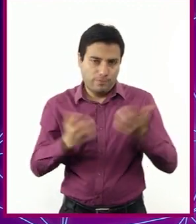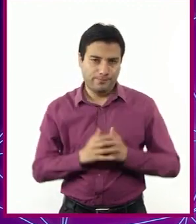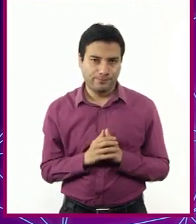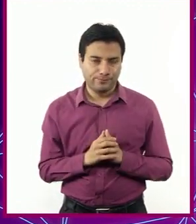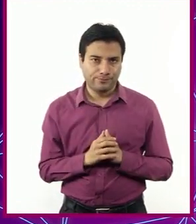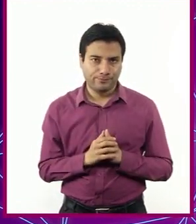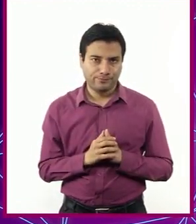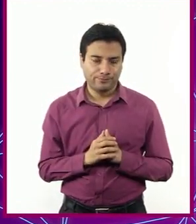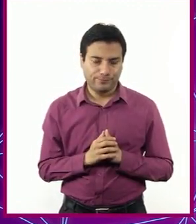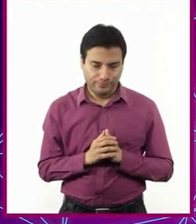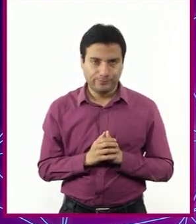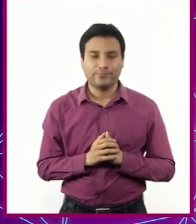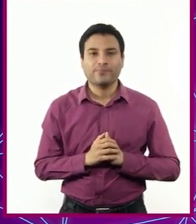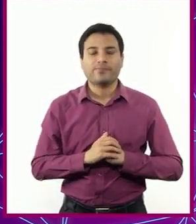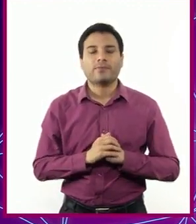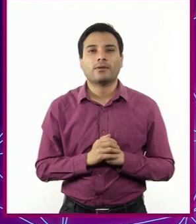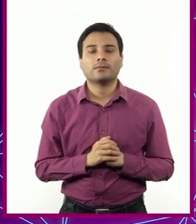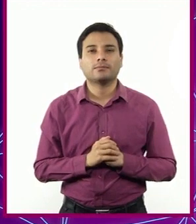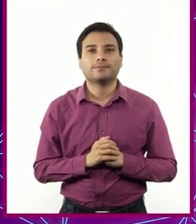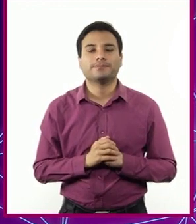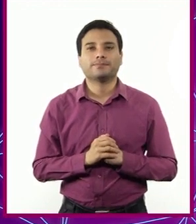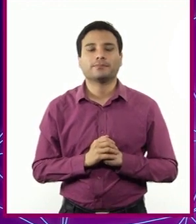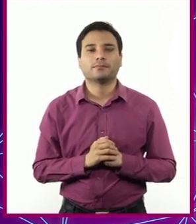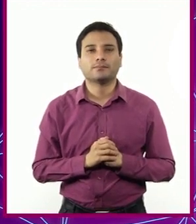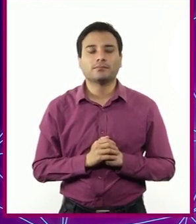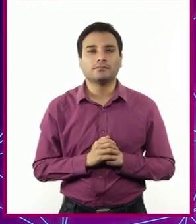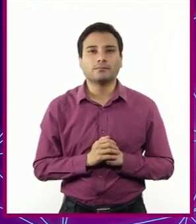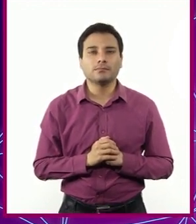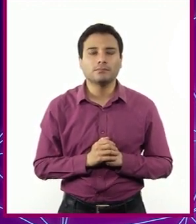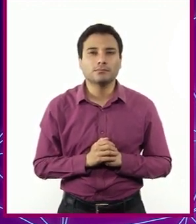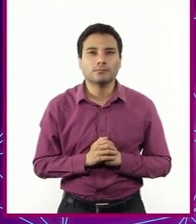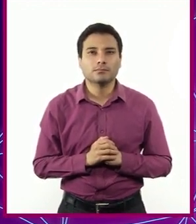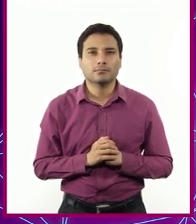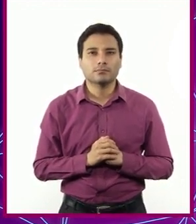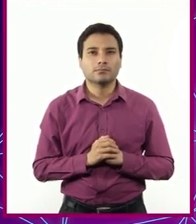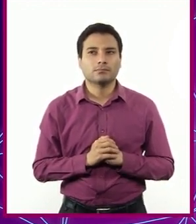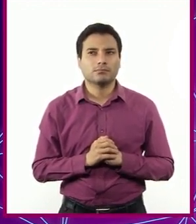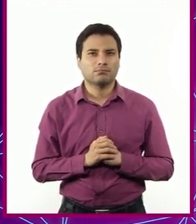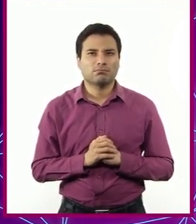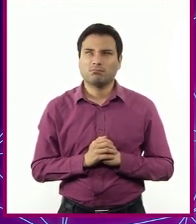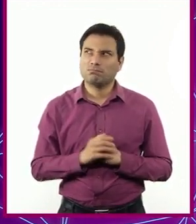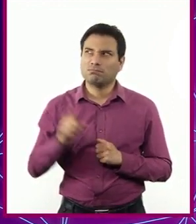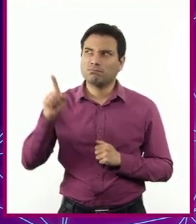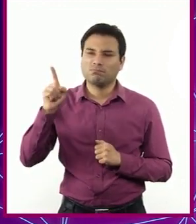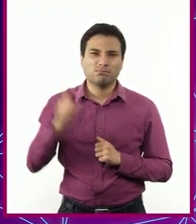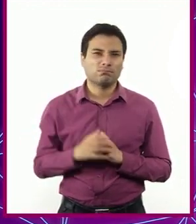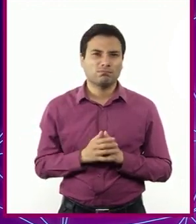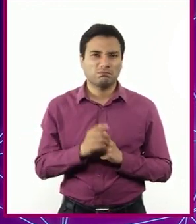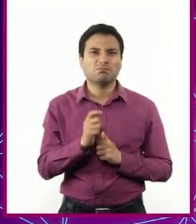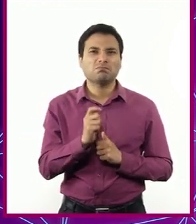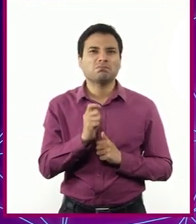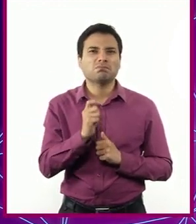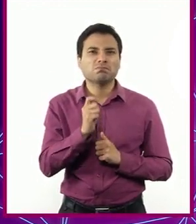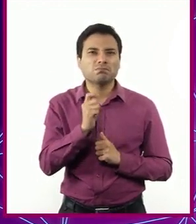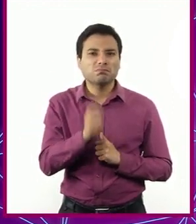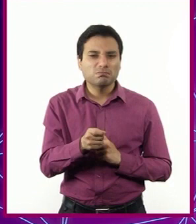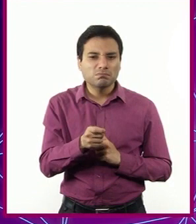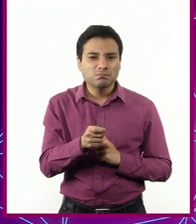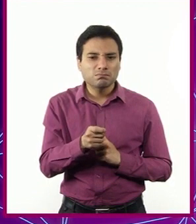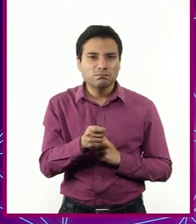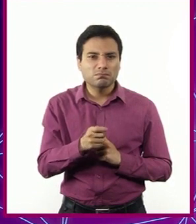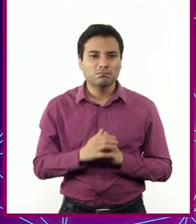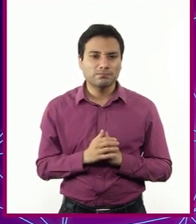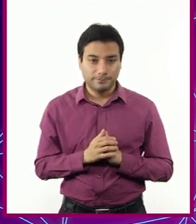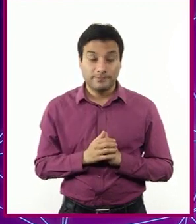Si lo definimos en términos de la generalización que hemos estado utilizando, tenemos que